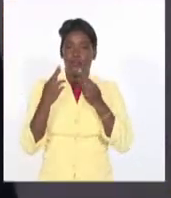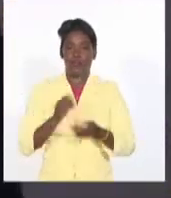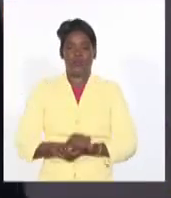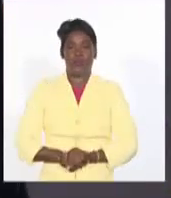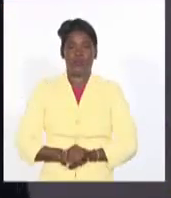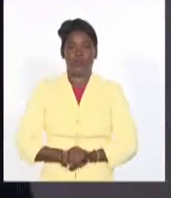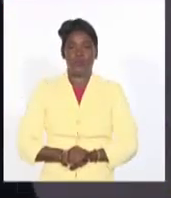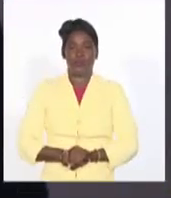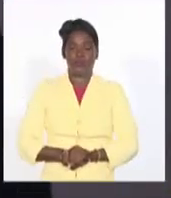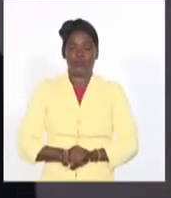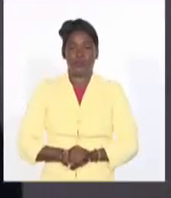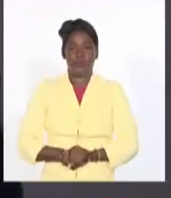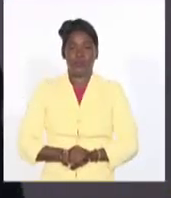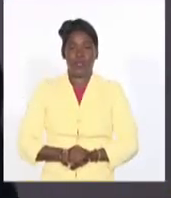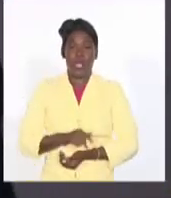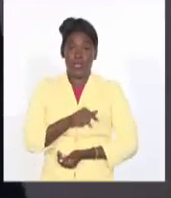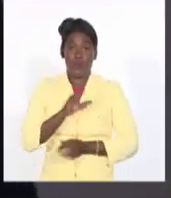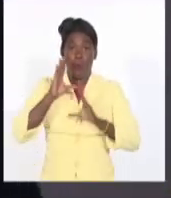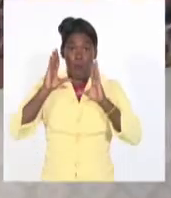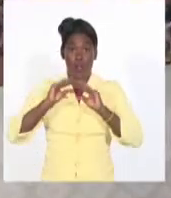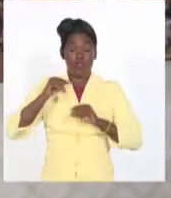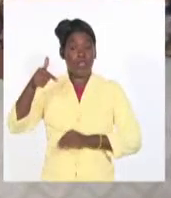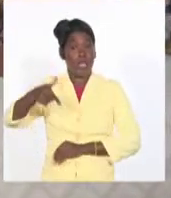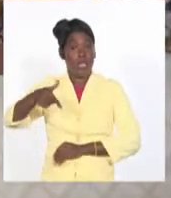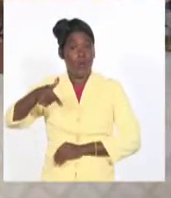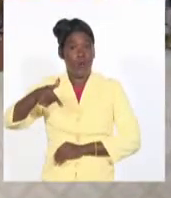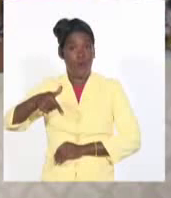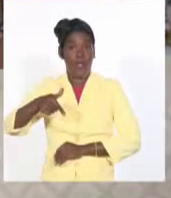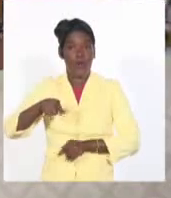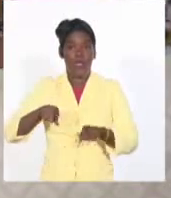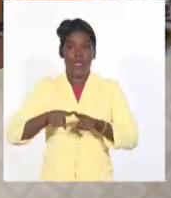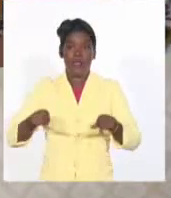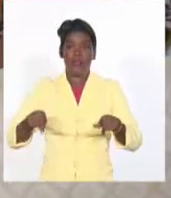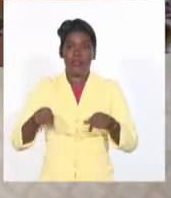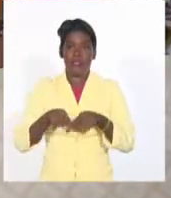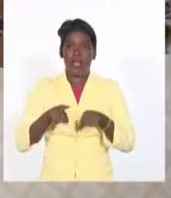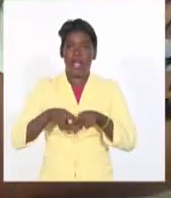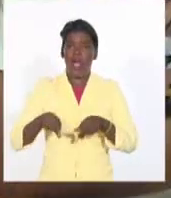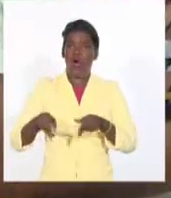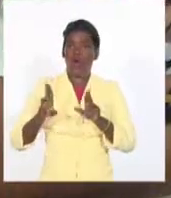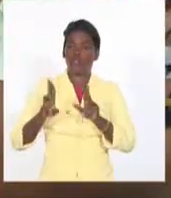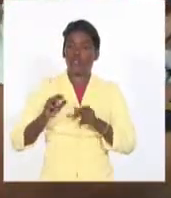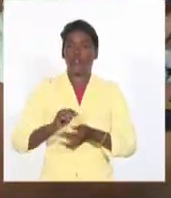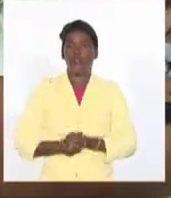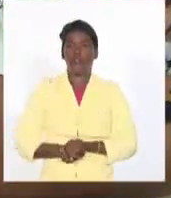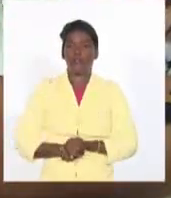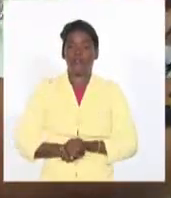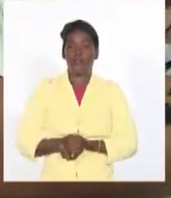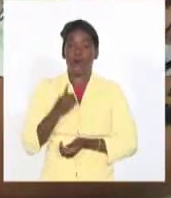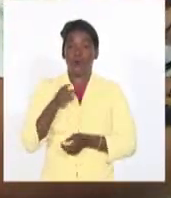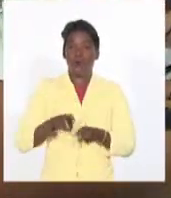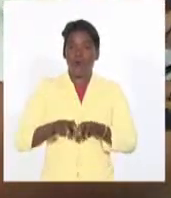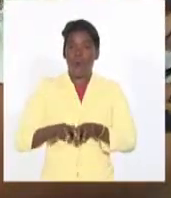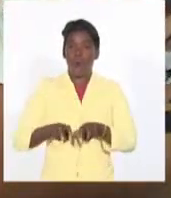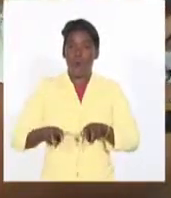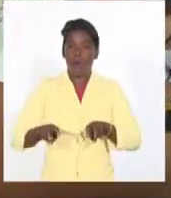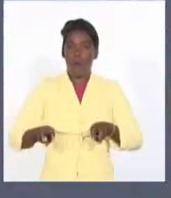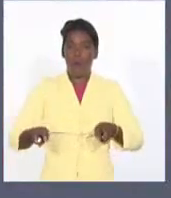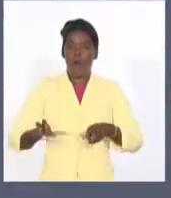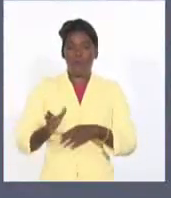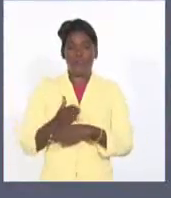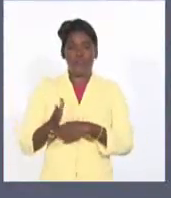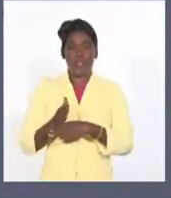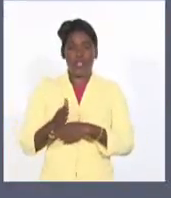en la noche de este jueves en el Salón Protocolar del Olguinero Hotel Perni, se encuentran el concedido por el jurado de la categoría de temáticas